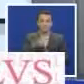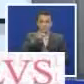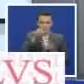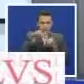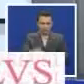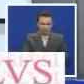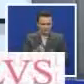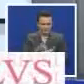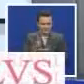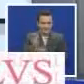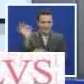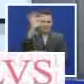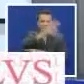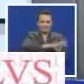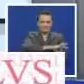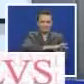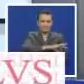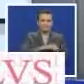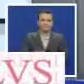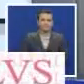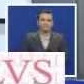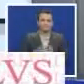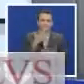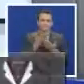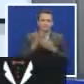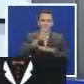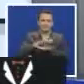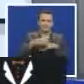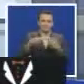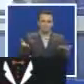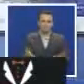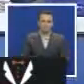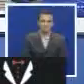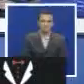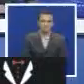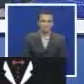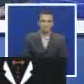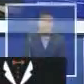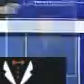la mejor programación del canal regional Telepacífico. Feliz tarde para todos.